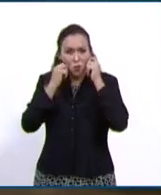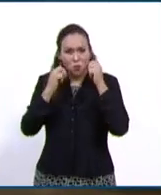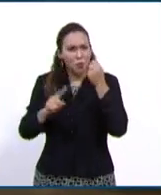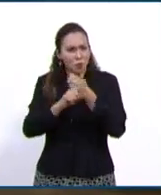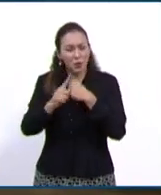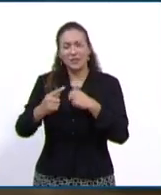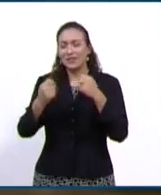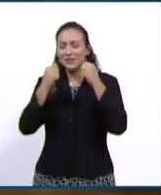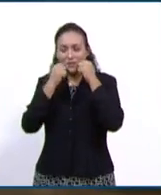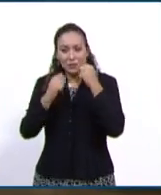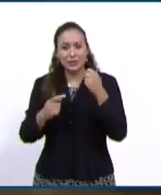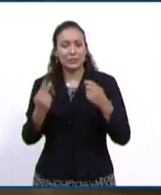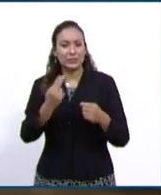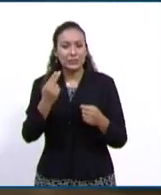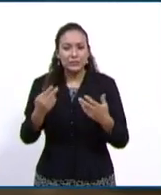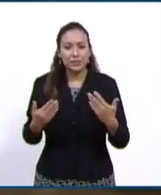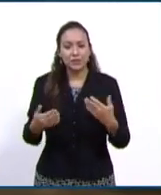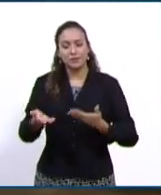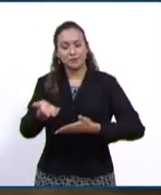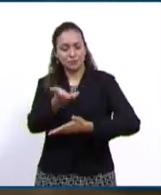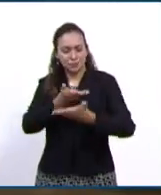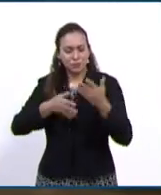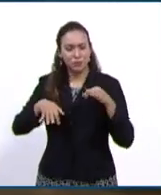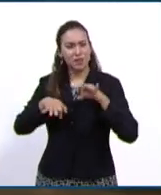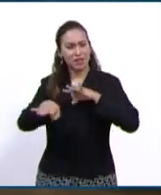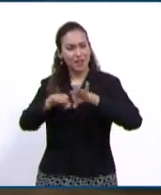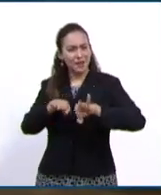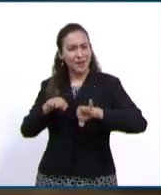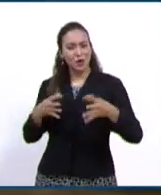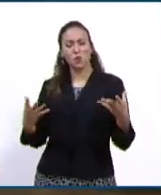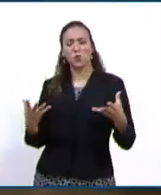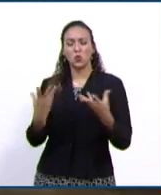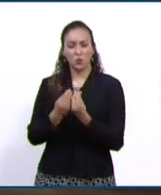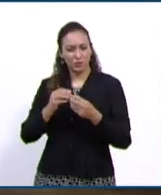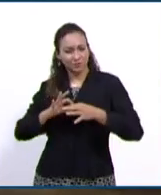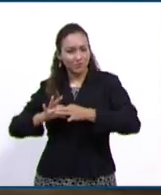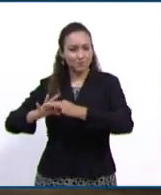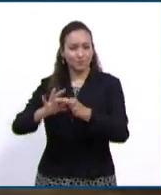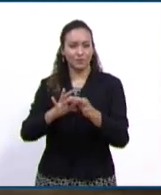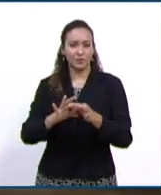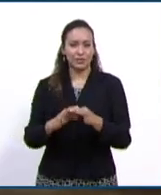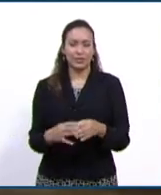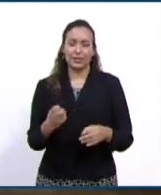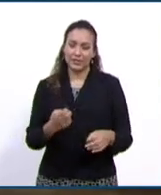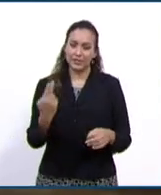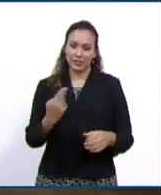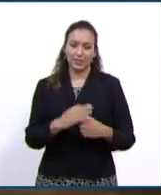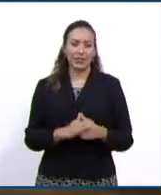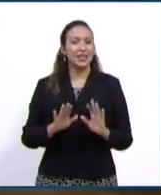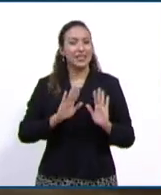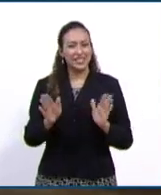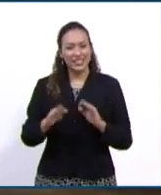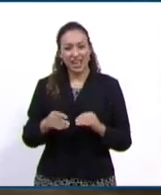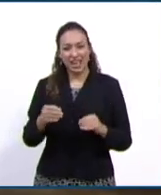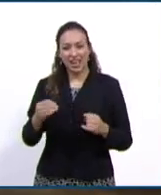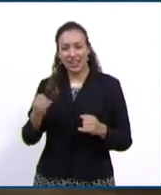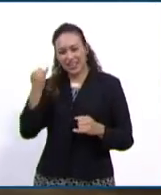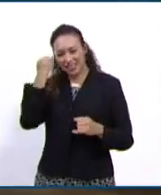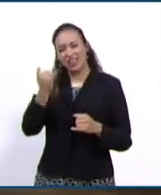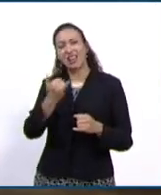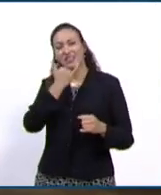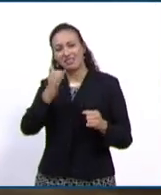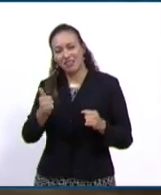requiere sensibilidad y asertividad. Se requiere dejar de lado la obstinación,